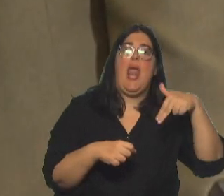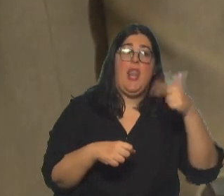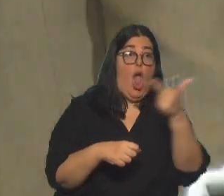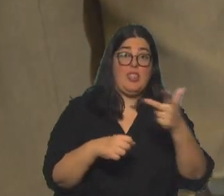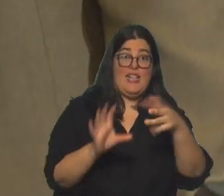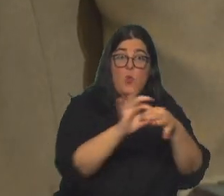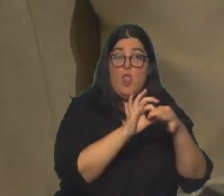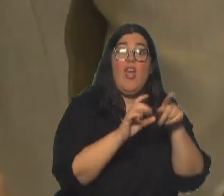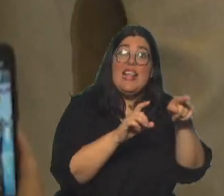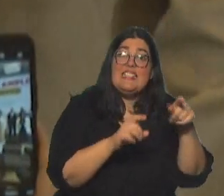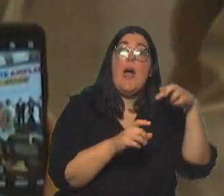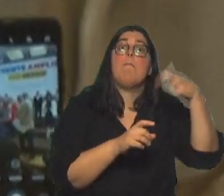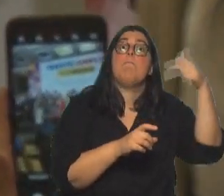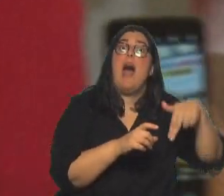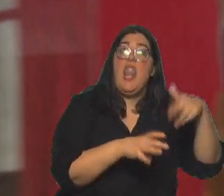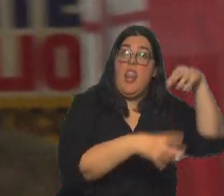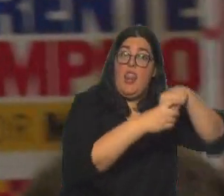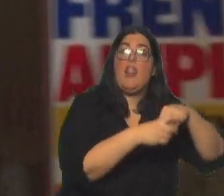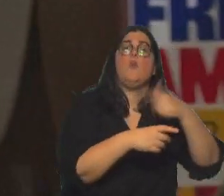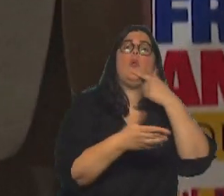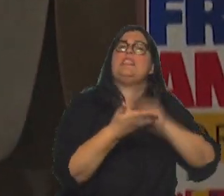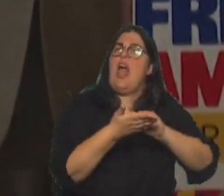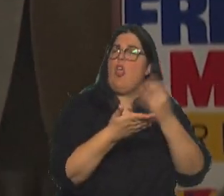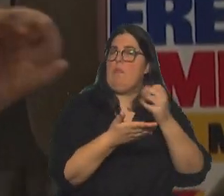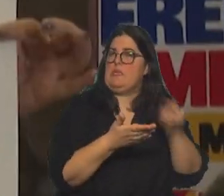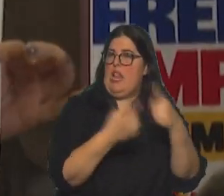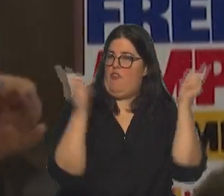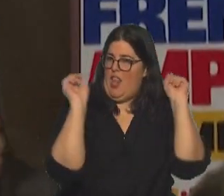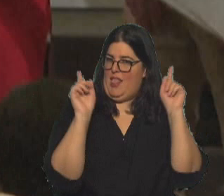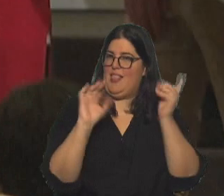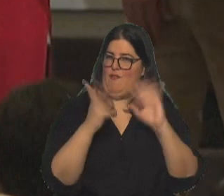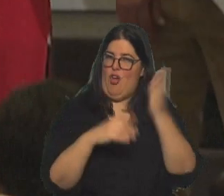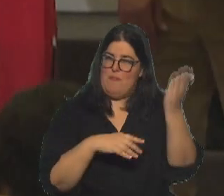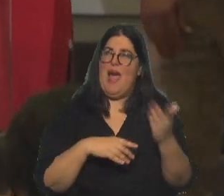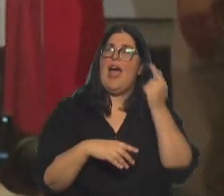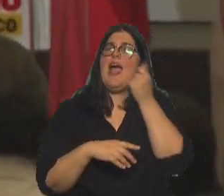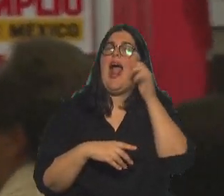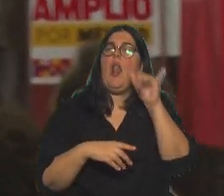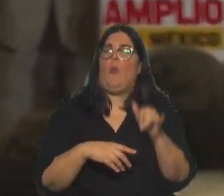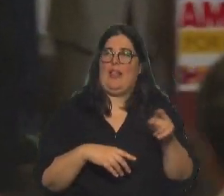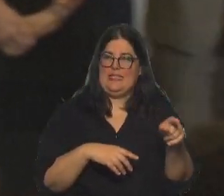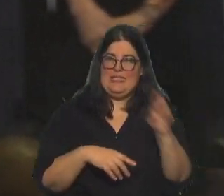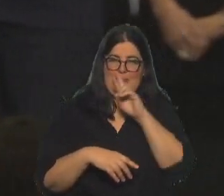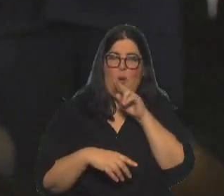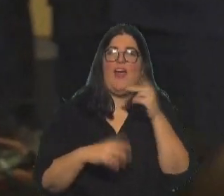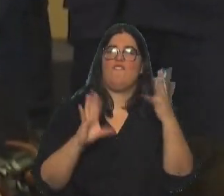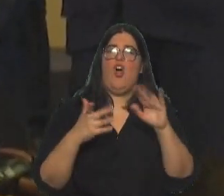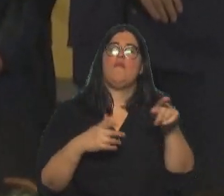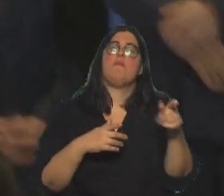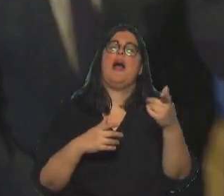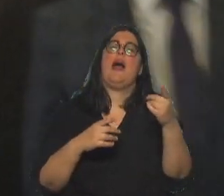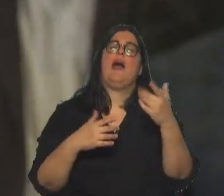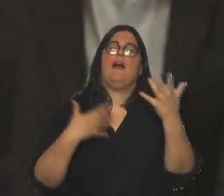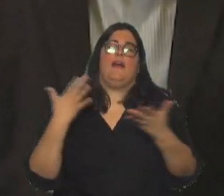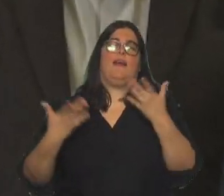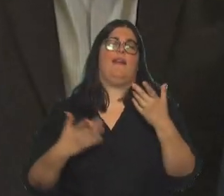PAN, ella es del Partido Autonomista Nacional, una senadora muy particular, con un estilo bastante histriónico, tiene